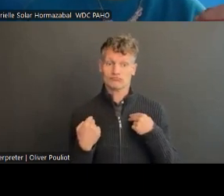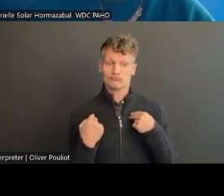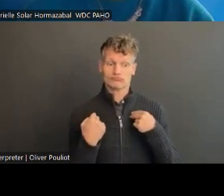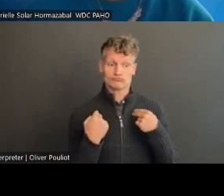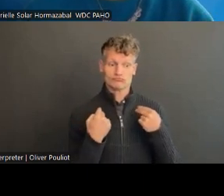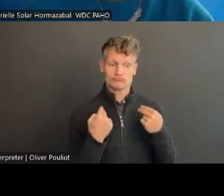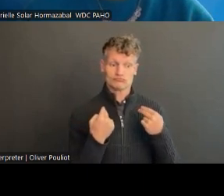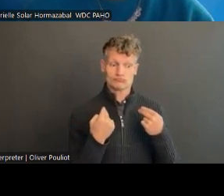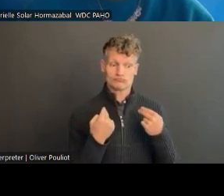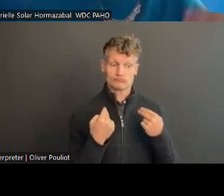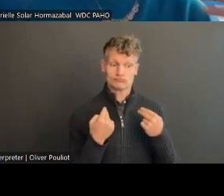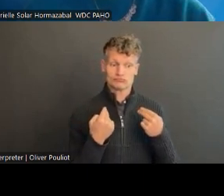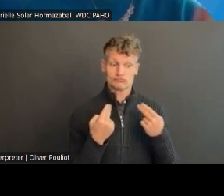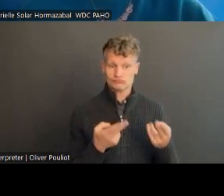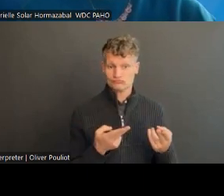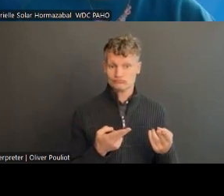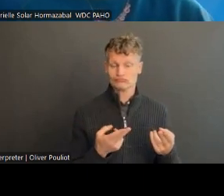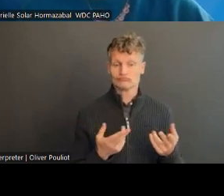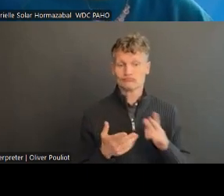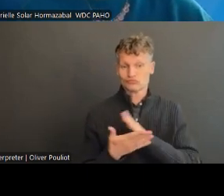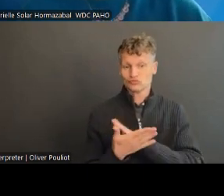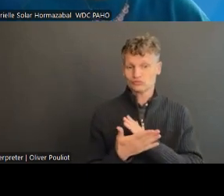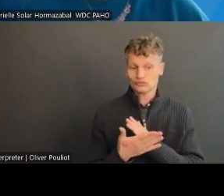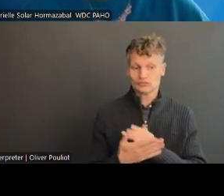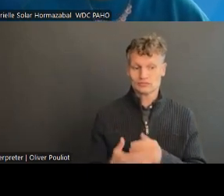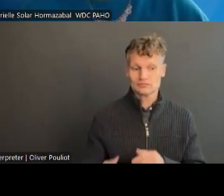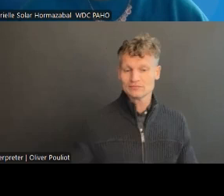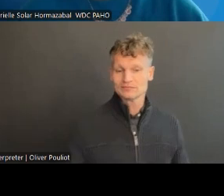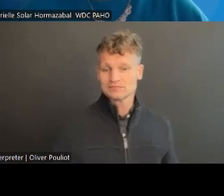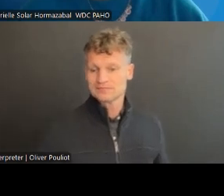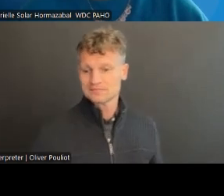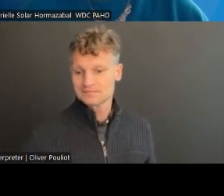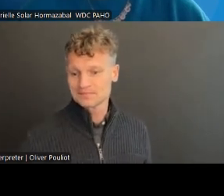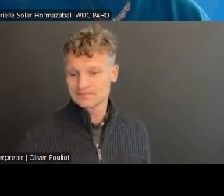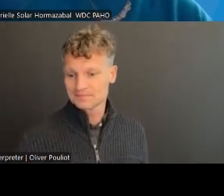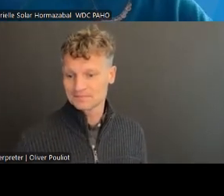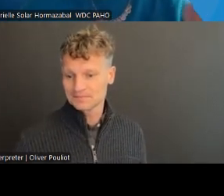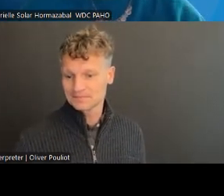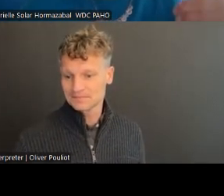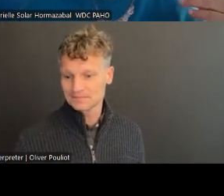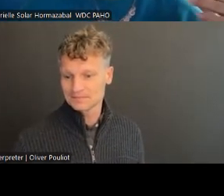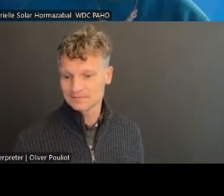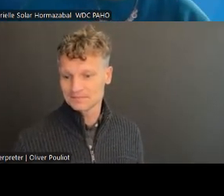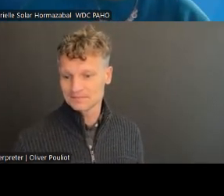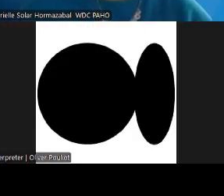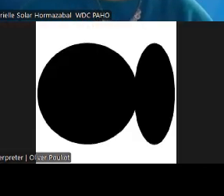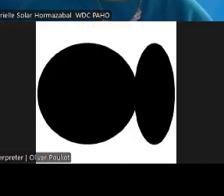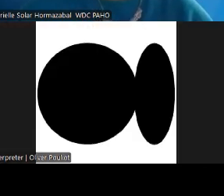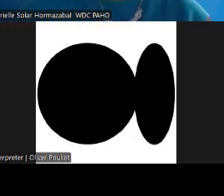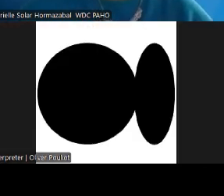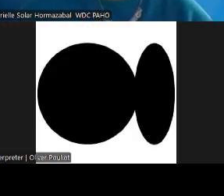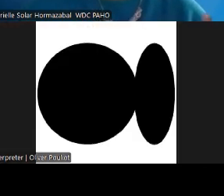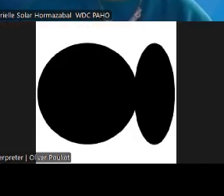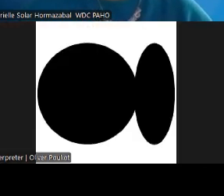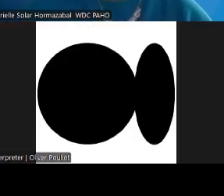objetivos de equidad y el alcance que tienen los planes y programas de estrategia. En cómo se prioriza la población objetivo del plan, estrategia